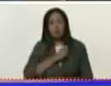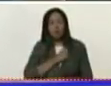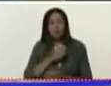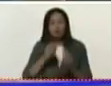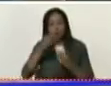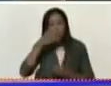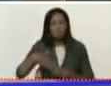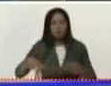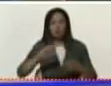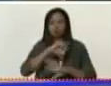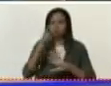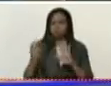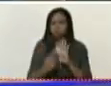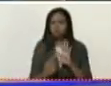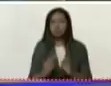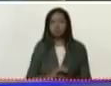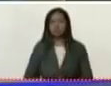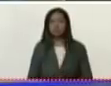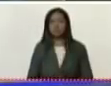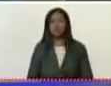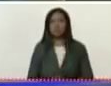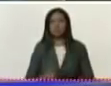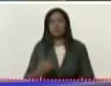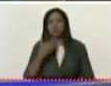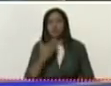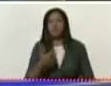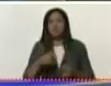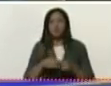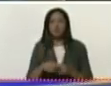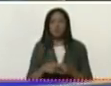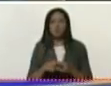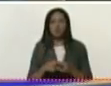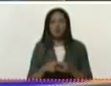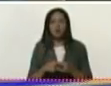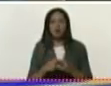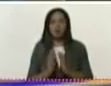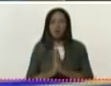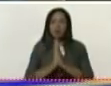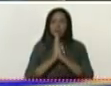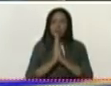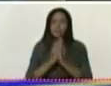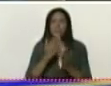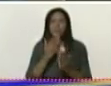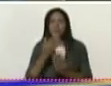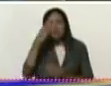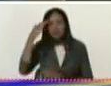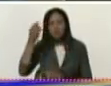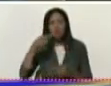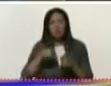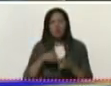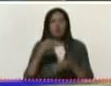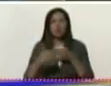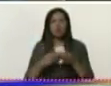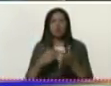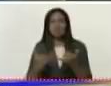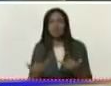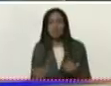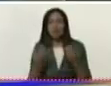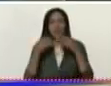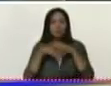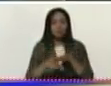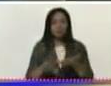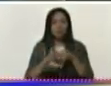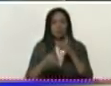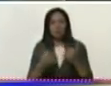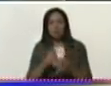pueblo. Le pido una oración para pedirle a nuestro Dios, al Creador, las bendiciones